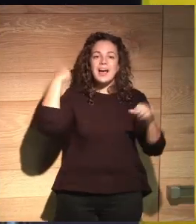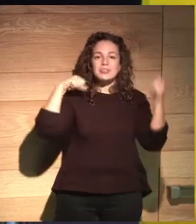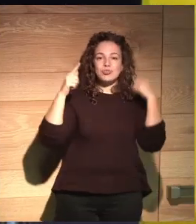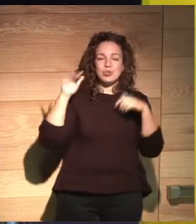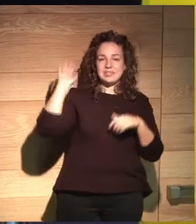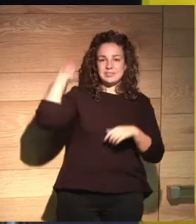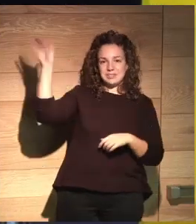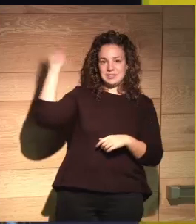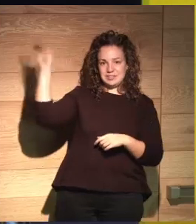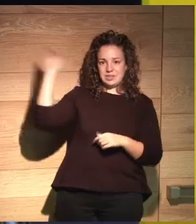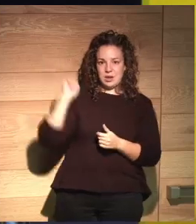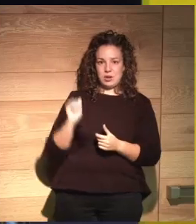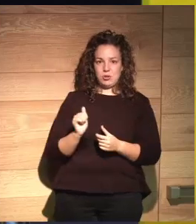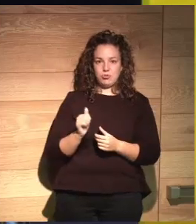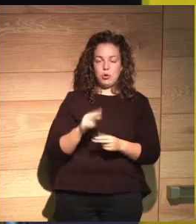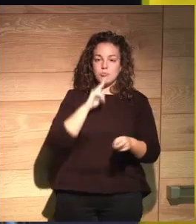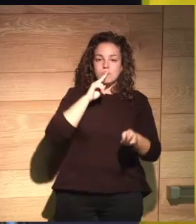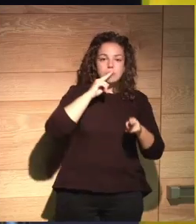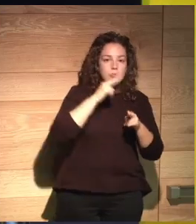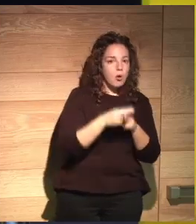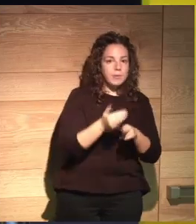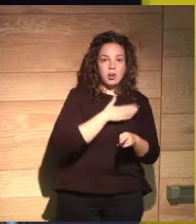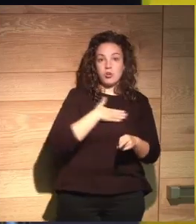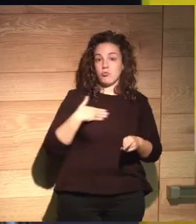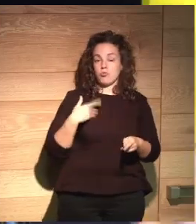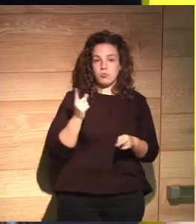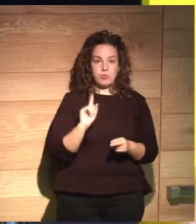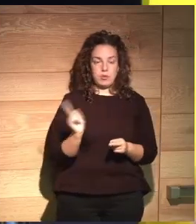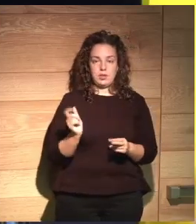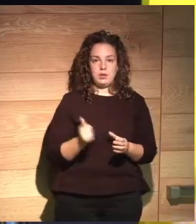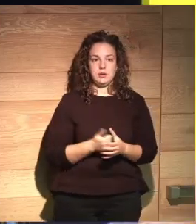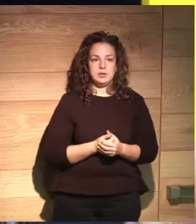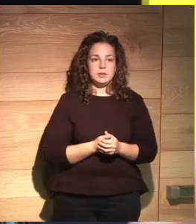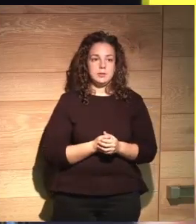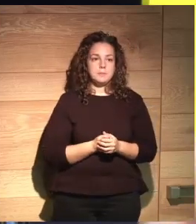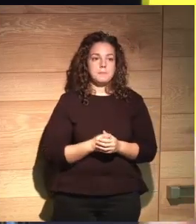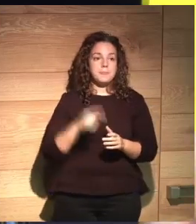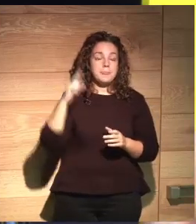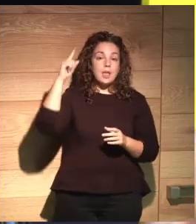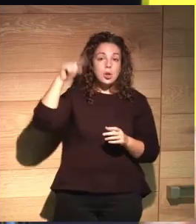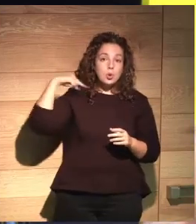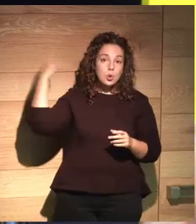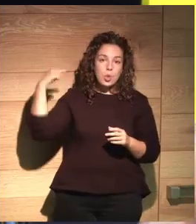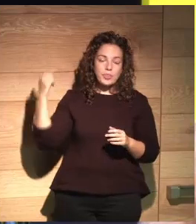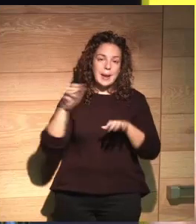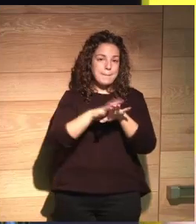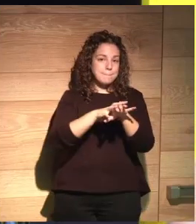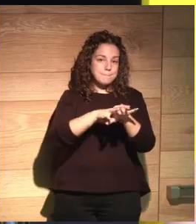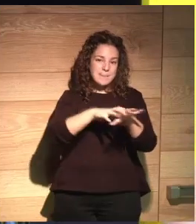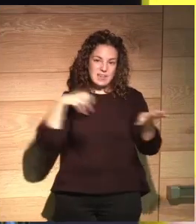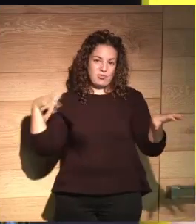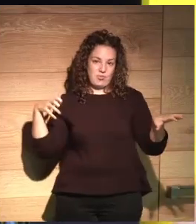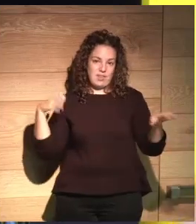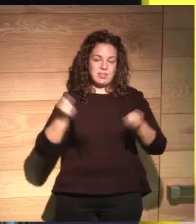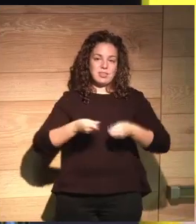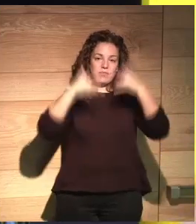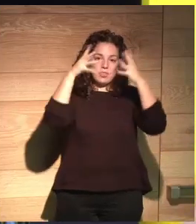que no tienen un nombre están en londres la gran mayoría vacíos